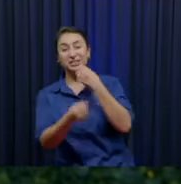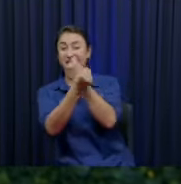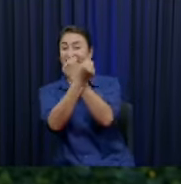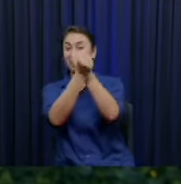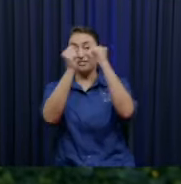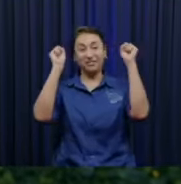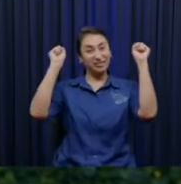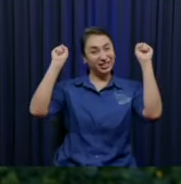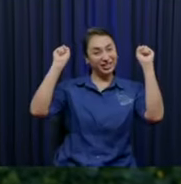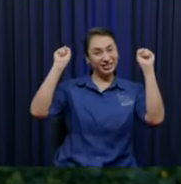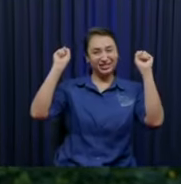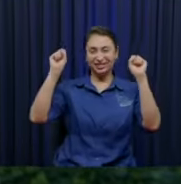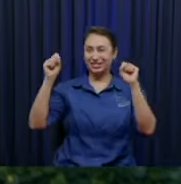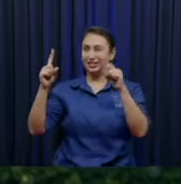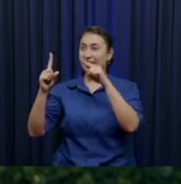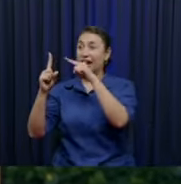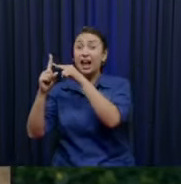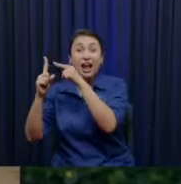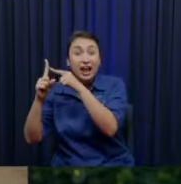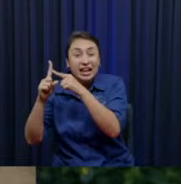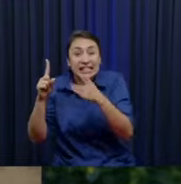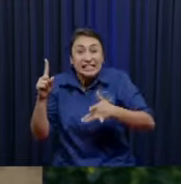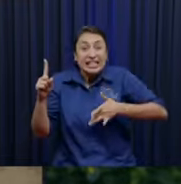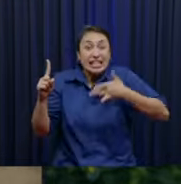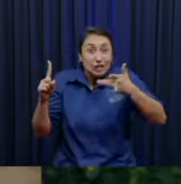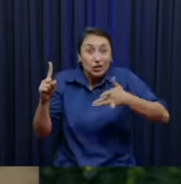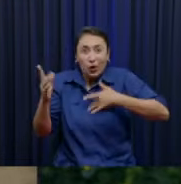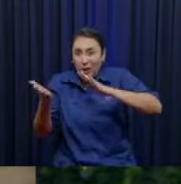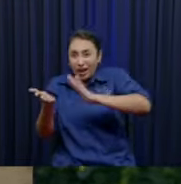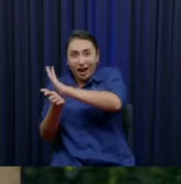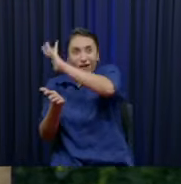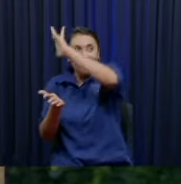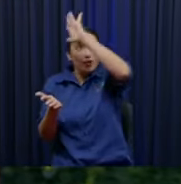mis pies. Pero fue una gloria halal.